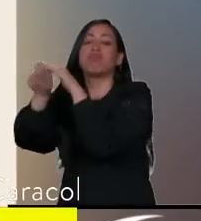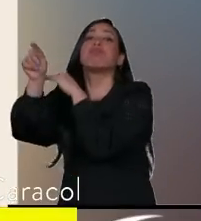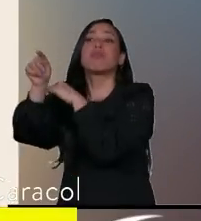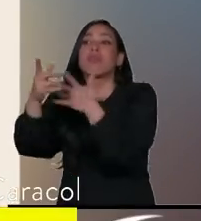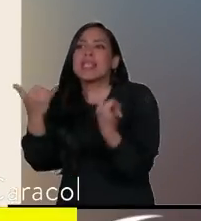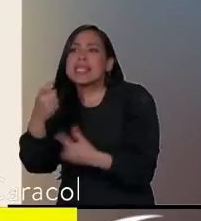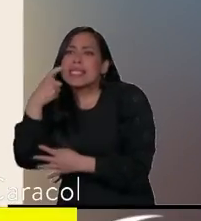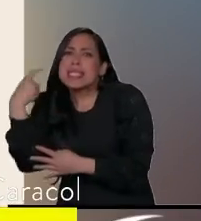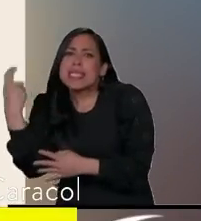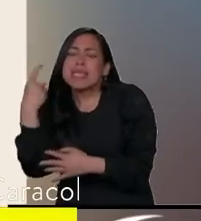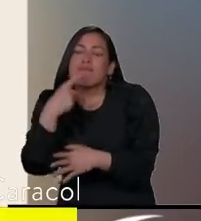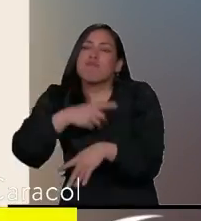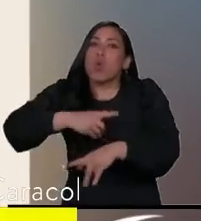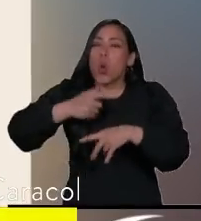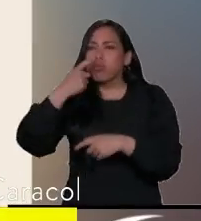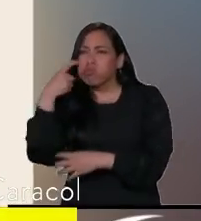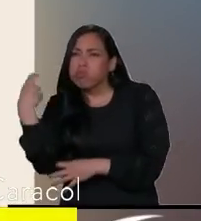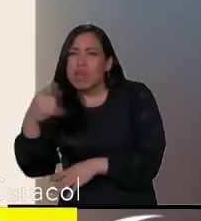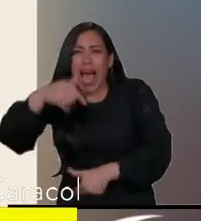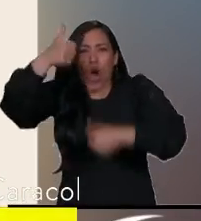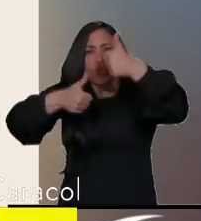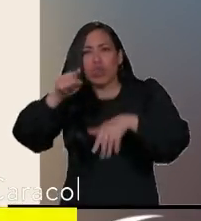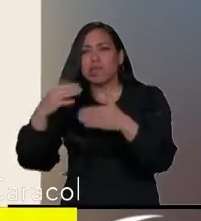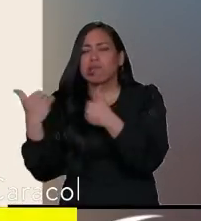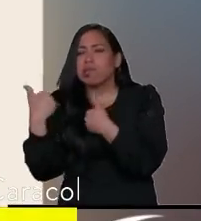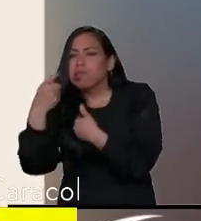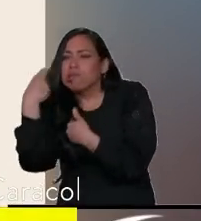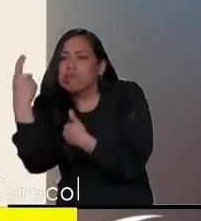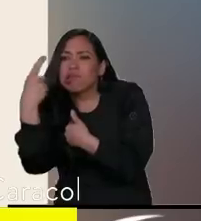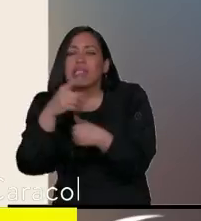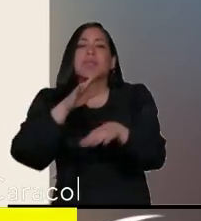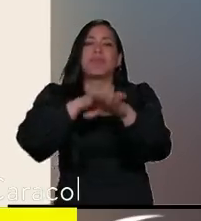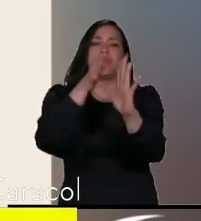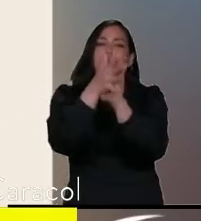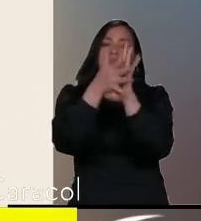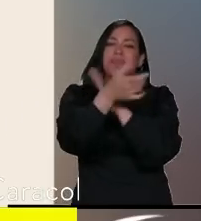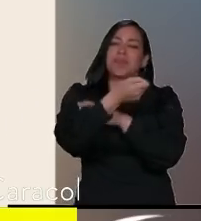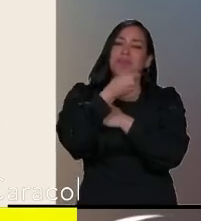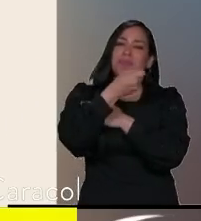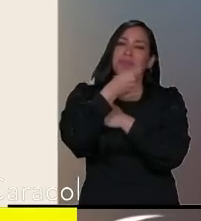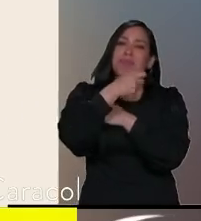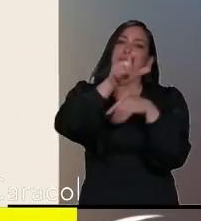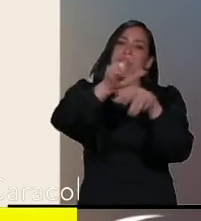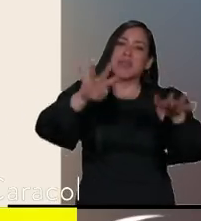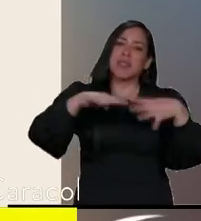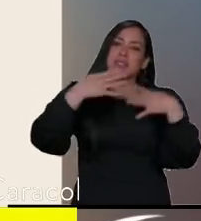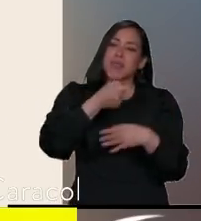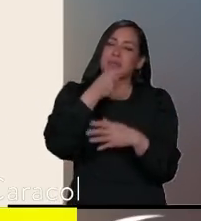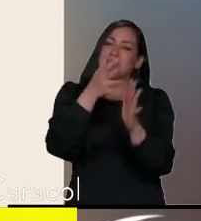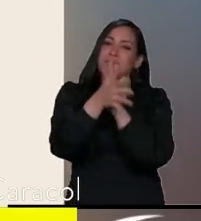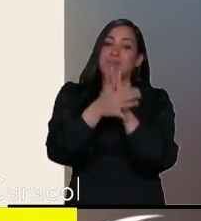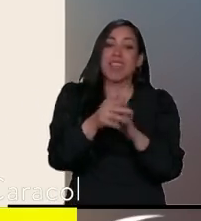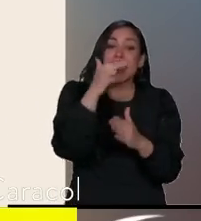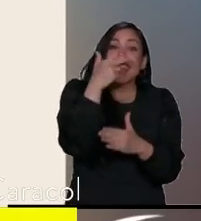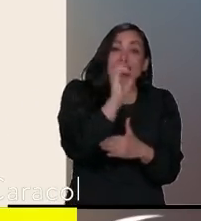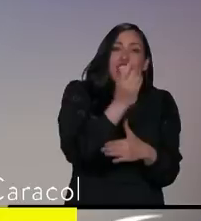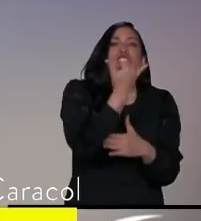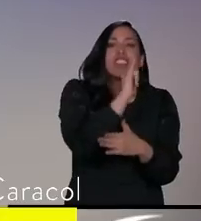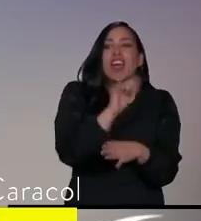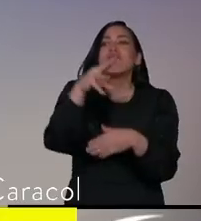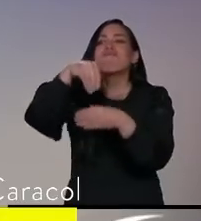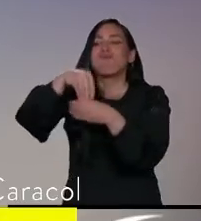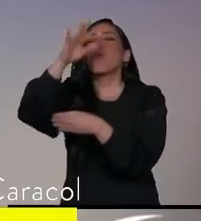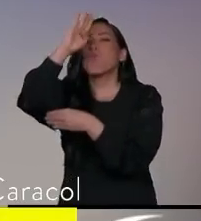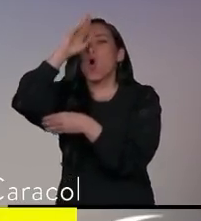se desplegó un gigantesco operativo de las autoridades y nos complace informar esta noticia a nuestros televidentes. El pequeño ya está en un puesto